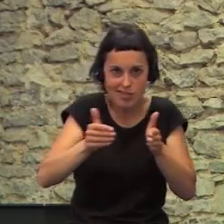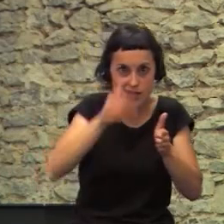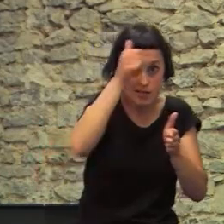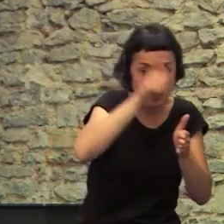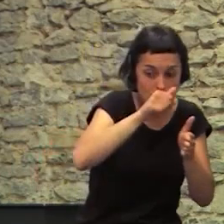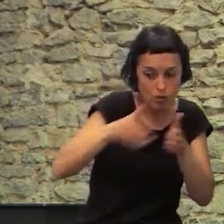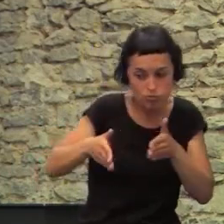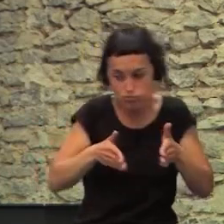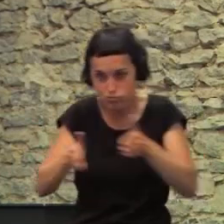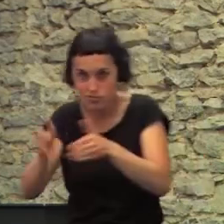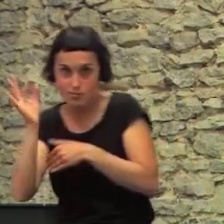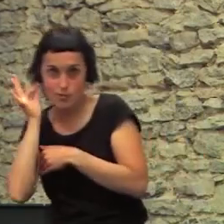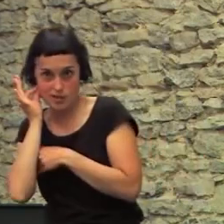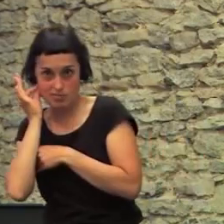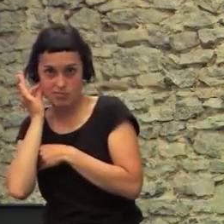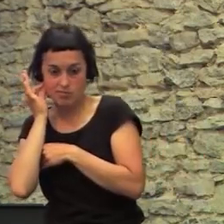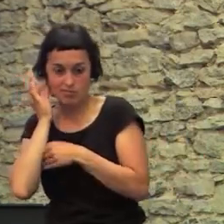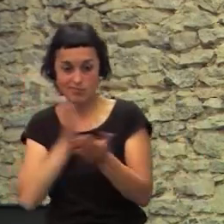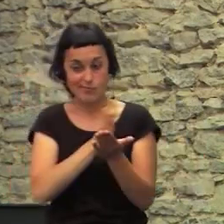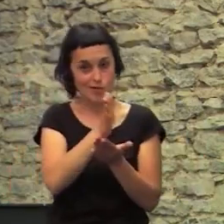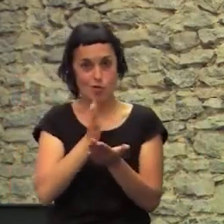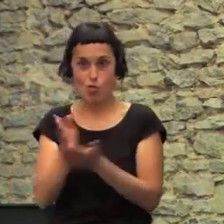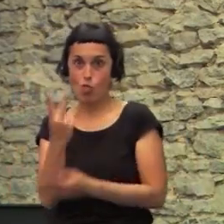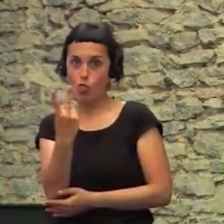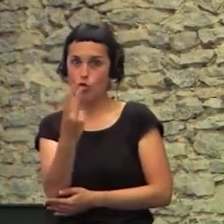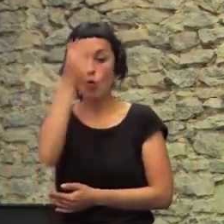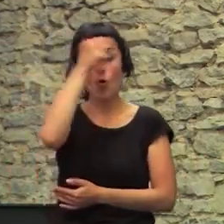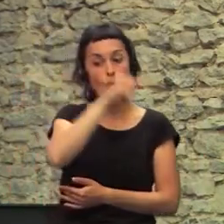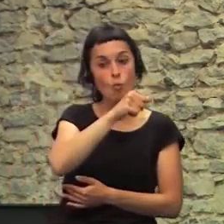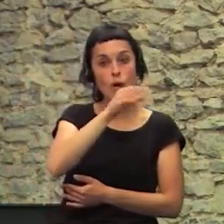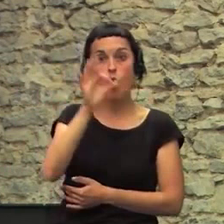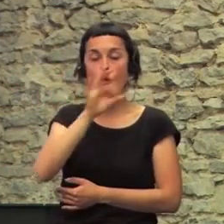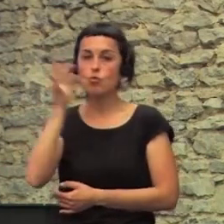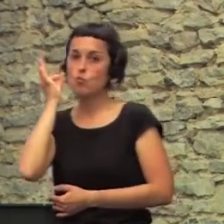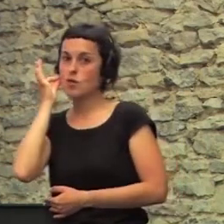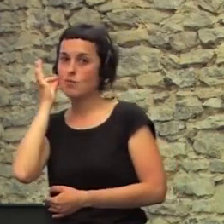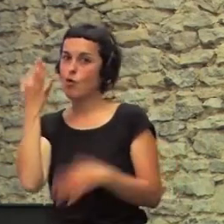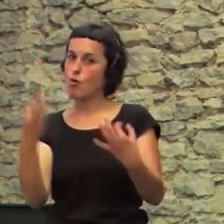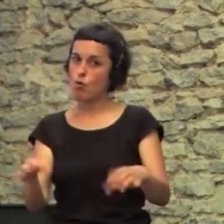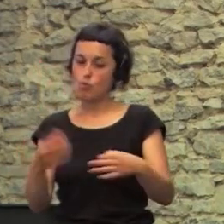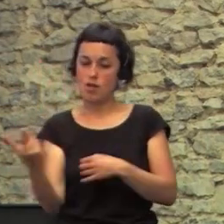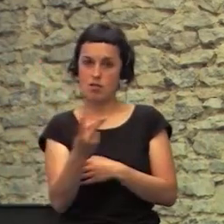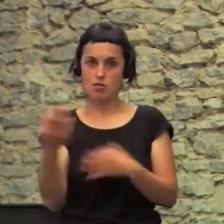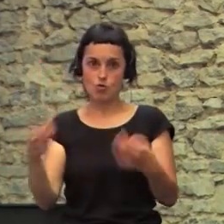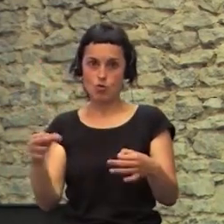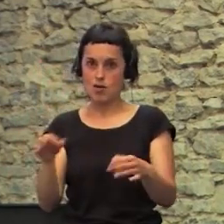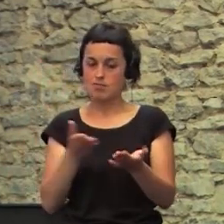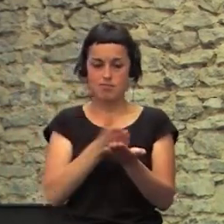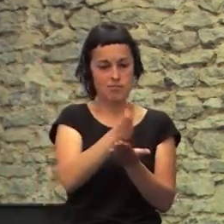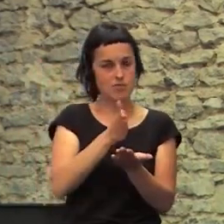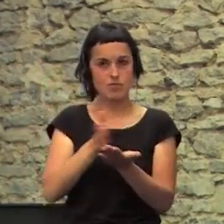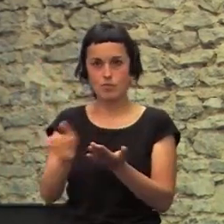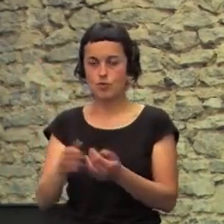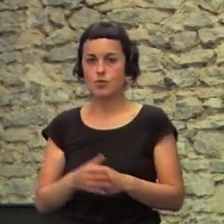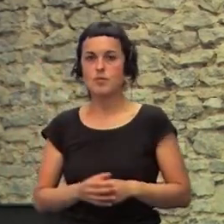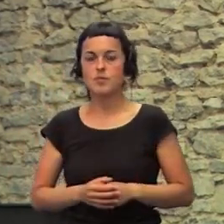resultado dicotómico. La mujer normal y el hombre normal. Pero, bueno, se aceptaba esta idea de